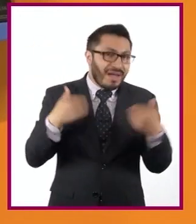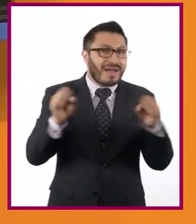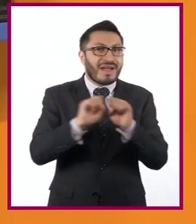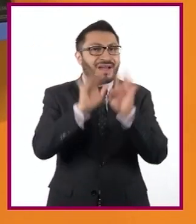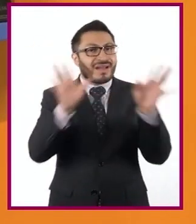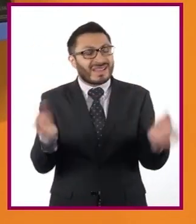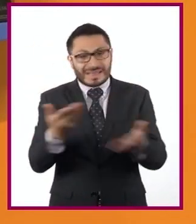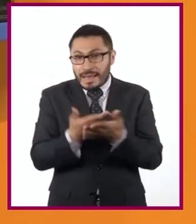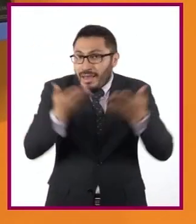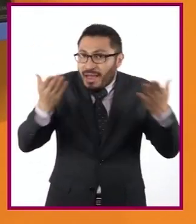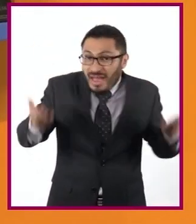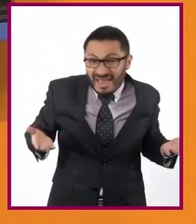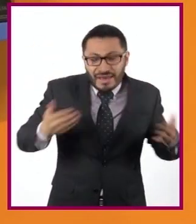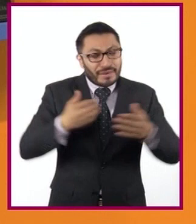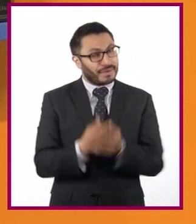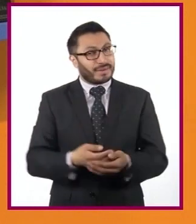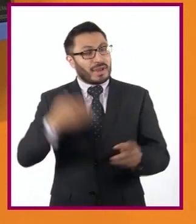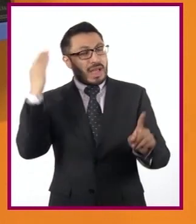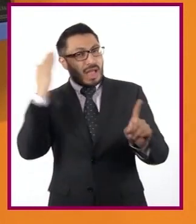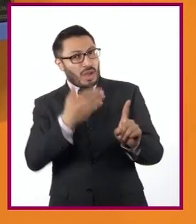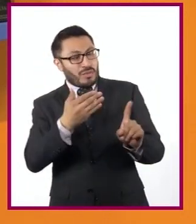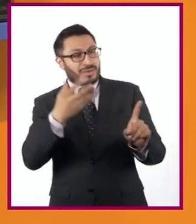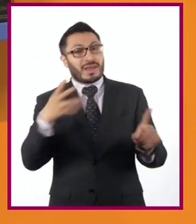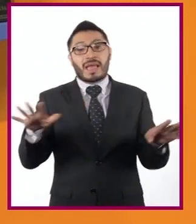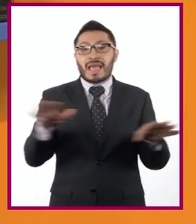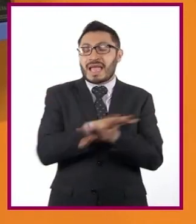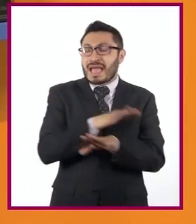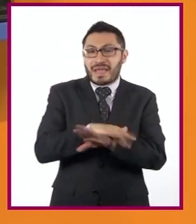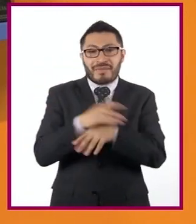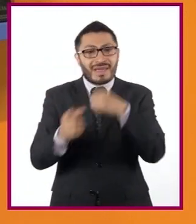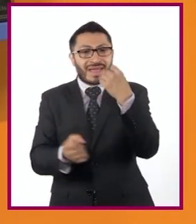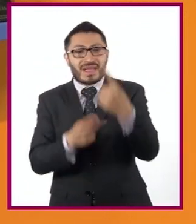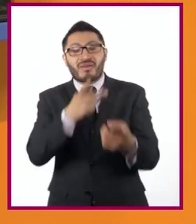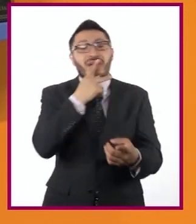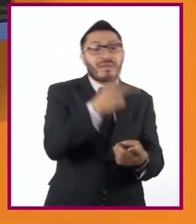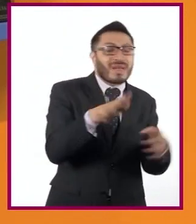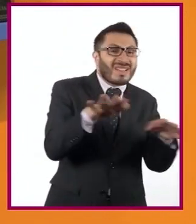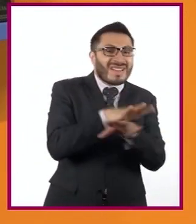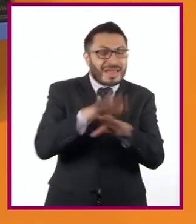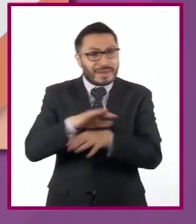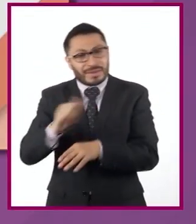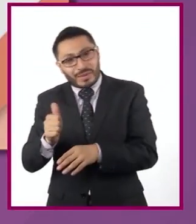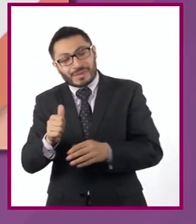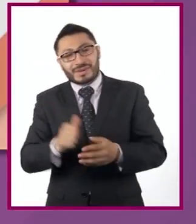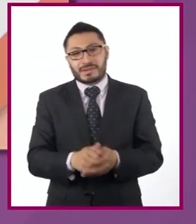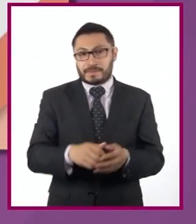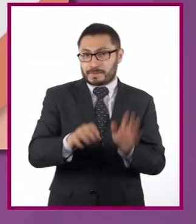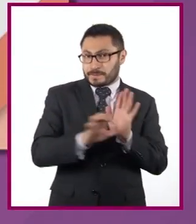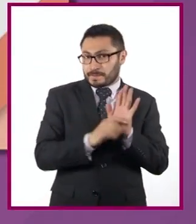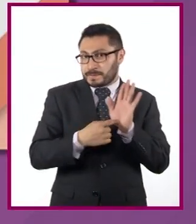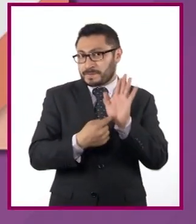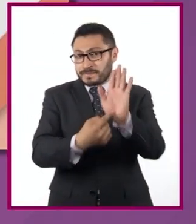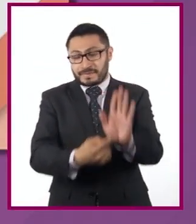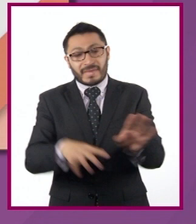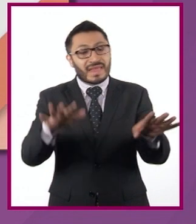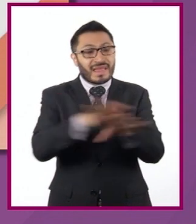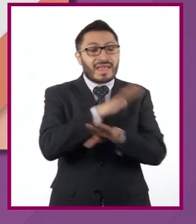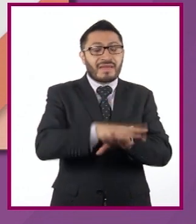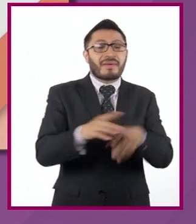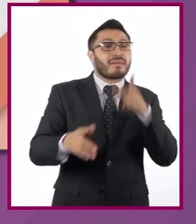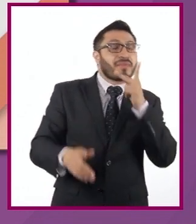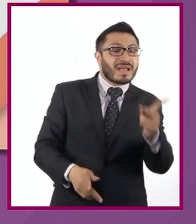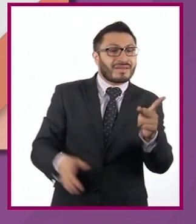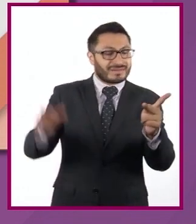Ahora pueden, en este reto, sustituir unas palabras por otras. Veamos. Sustituyan las palabras